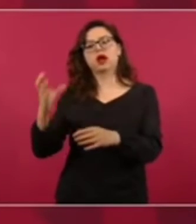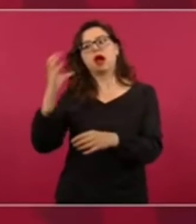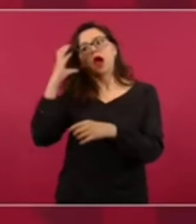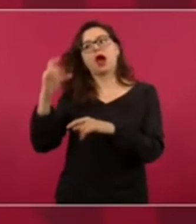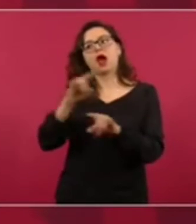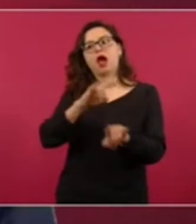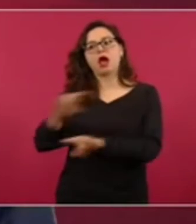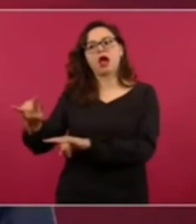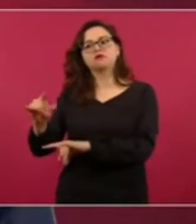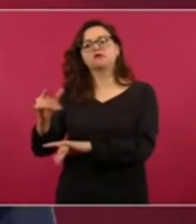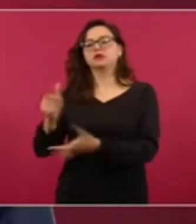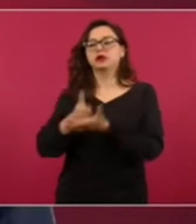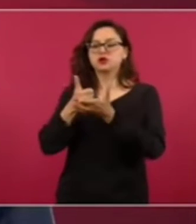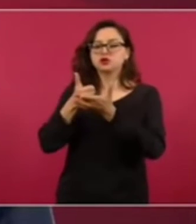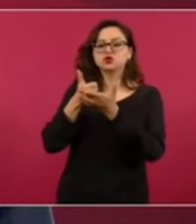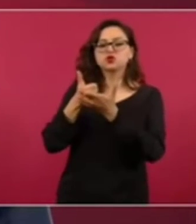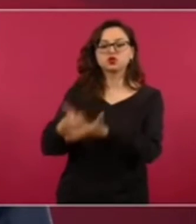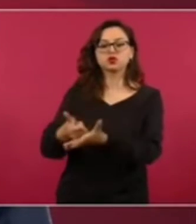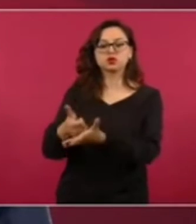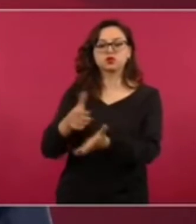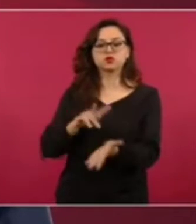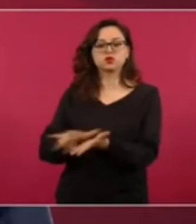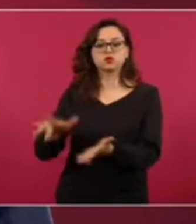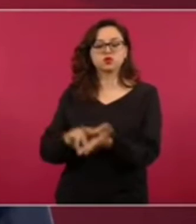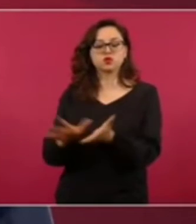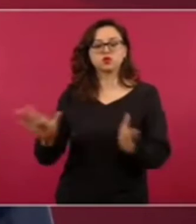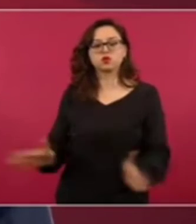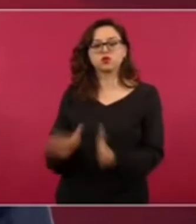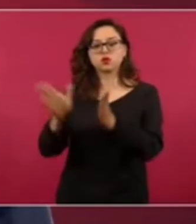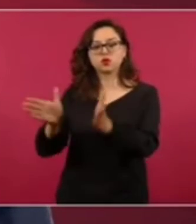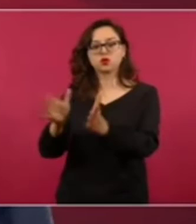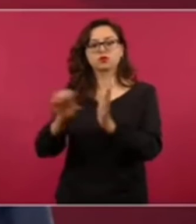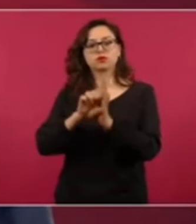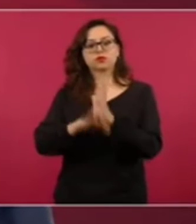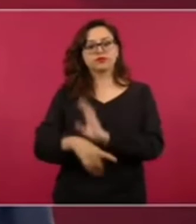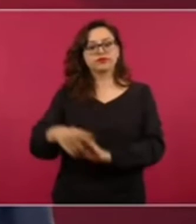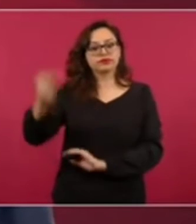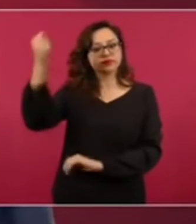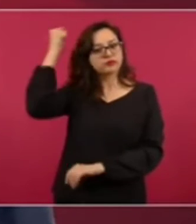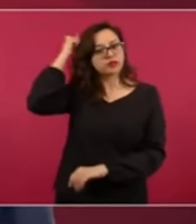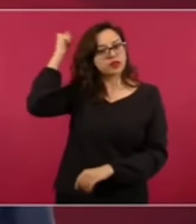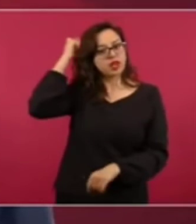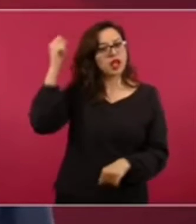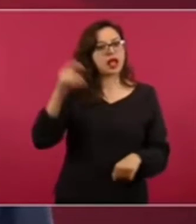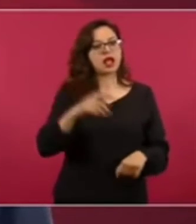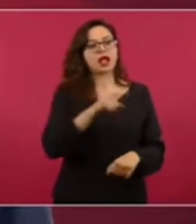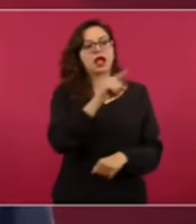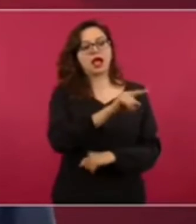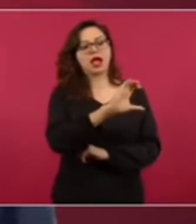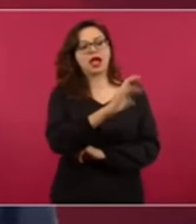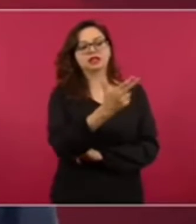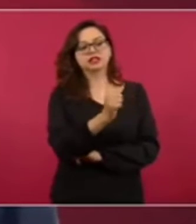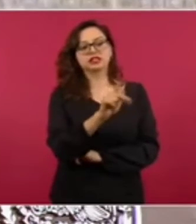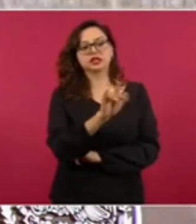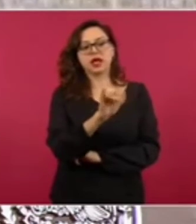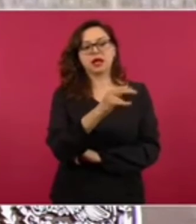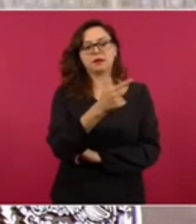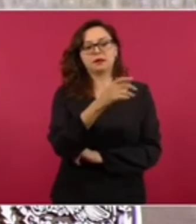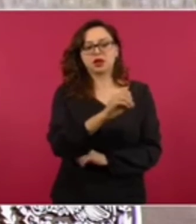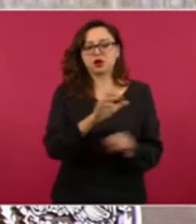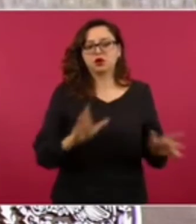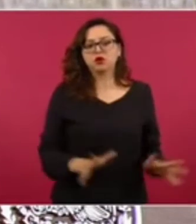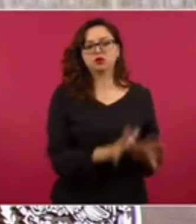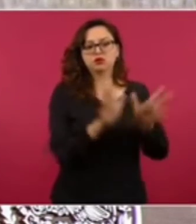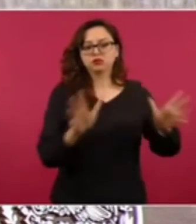apoyar y, mejor dicho, seguir apoyando Chapingo, toda la educación. Hace